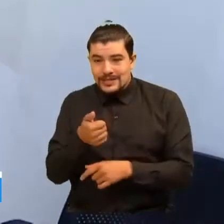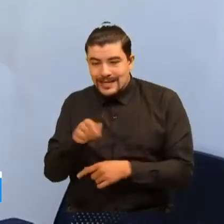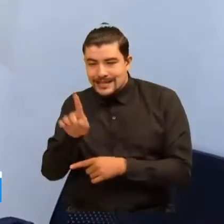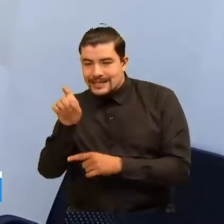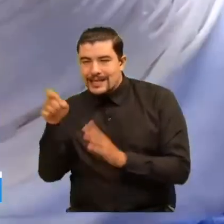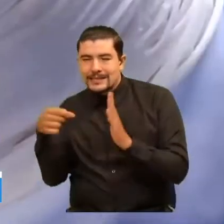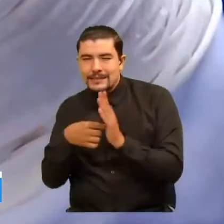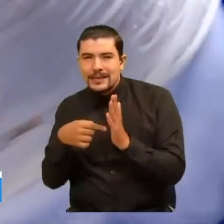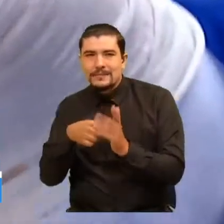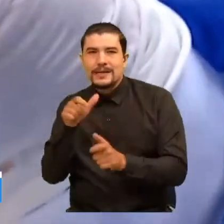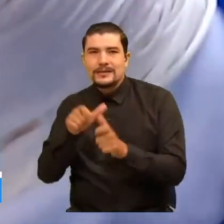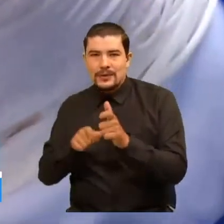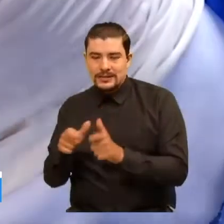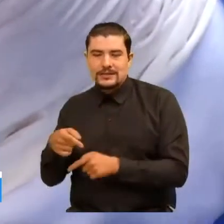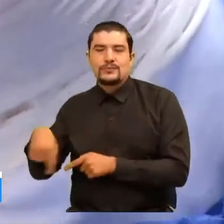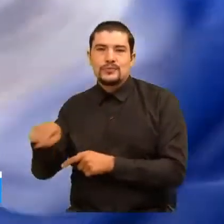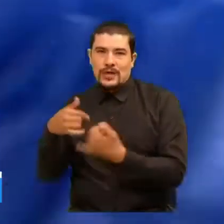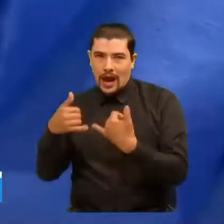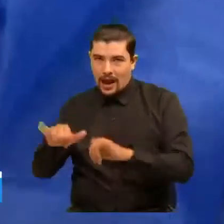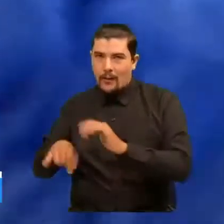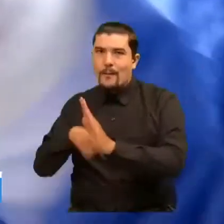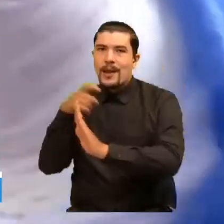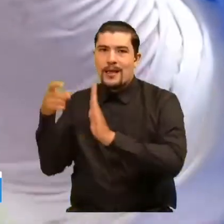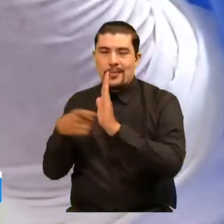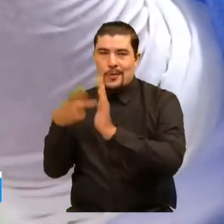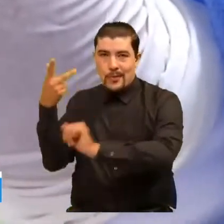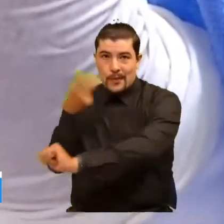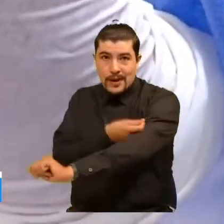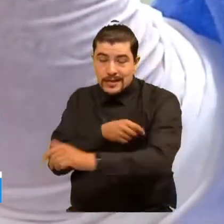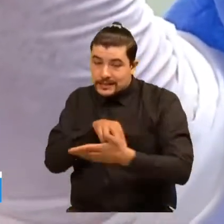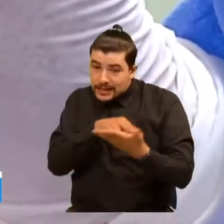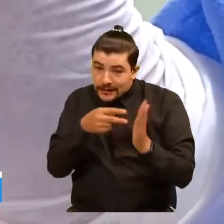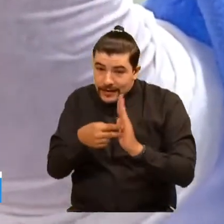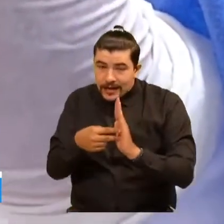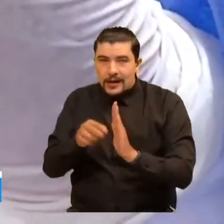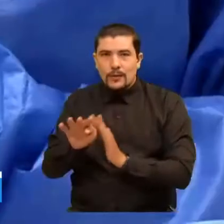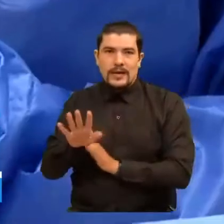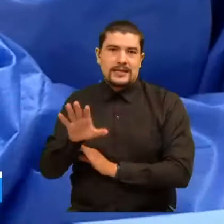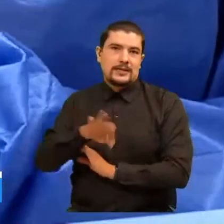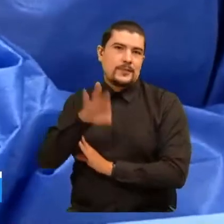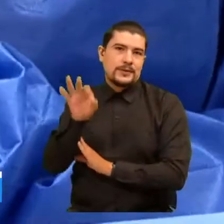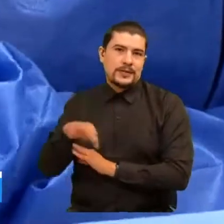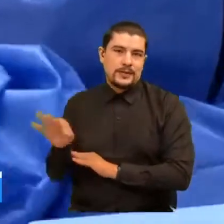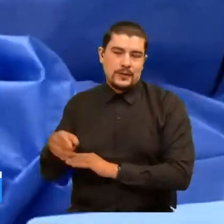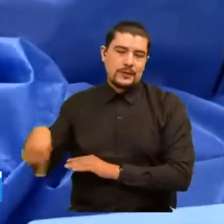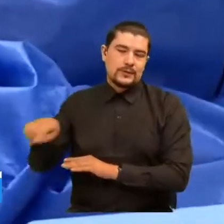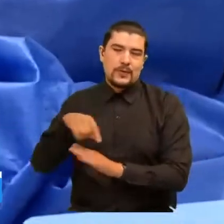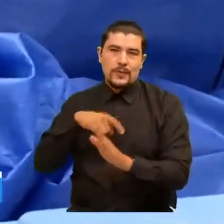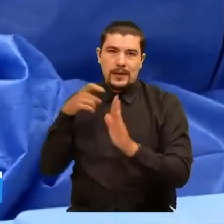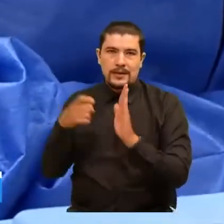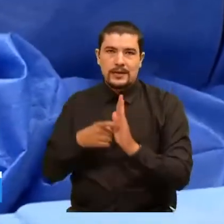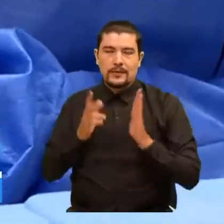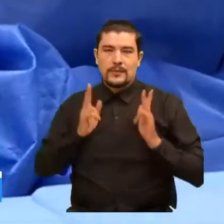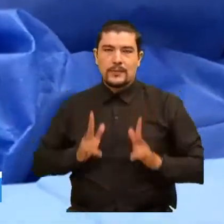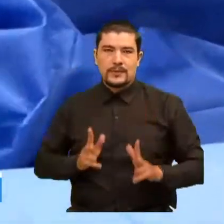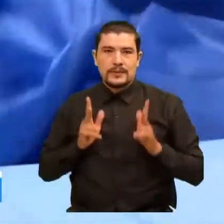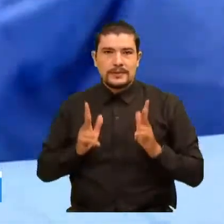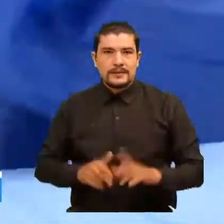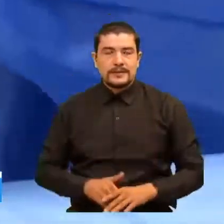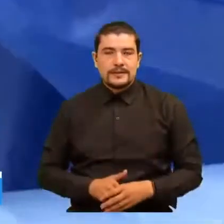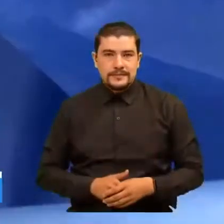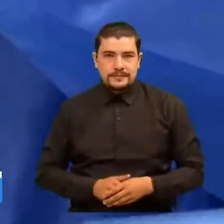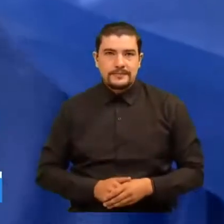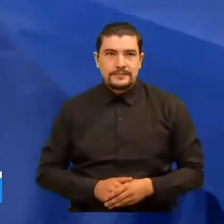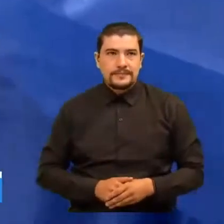el coronavirus con su esquema completo, lo que equivale al 45% de la población inmunizada. La variante